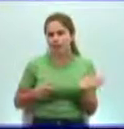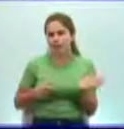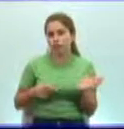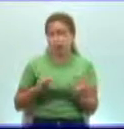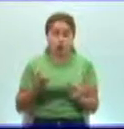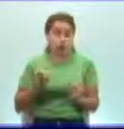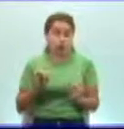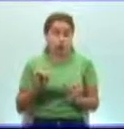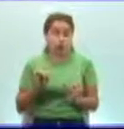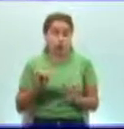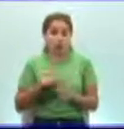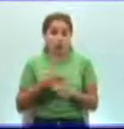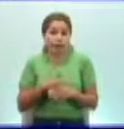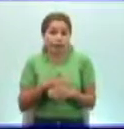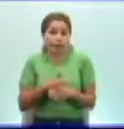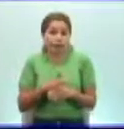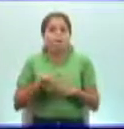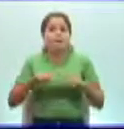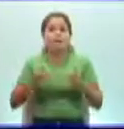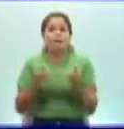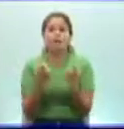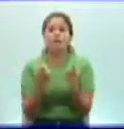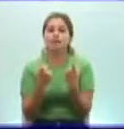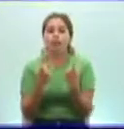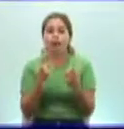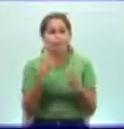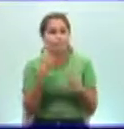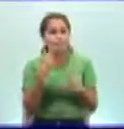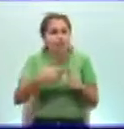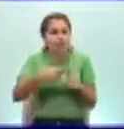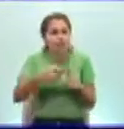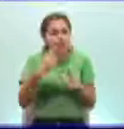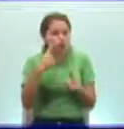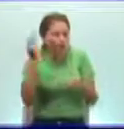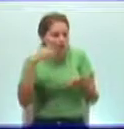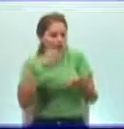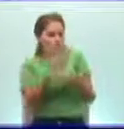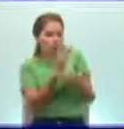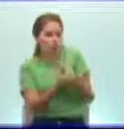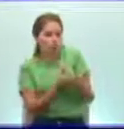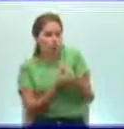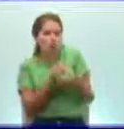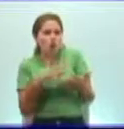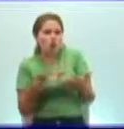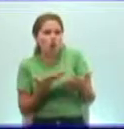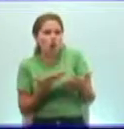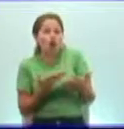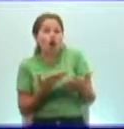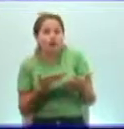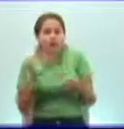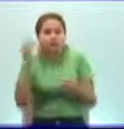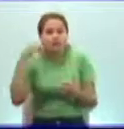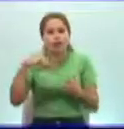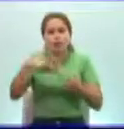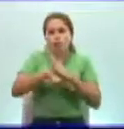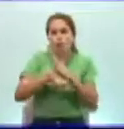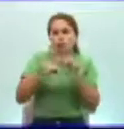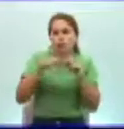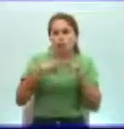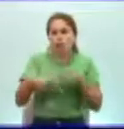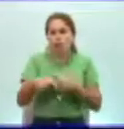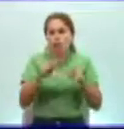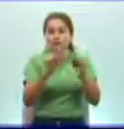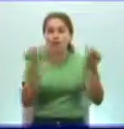que no. Por eso es necesario medir la corriente eléctrica y además conocer, para poder profundizar en este camino, que en un circuito